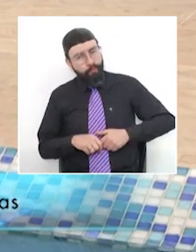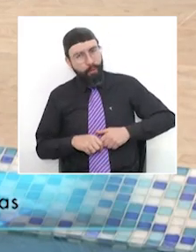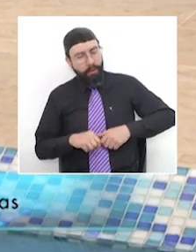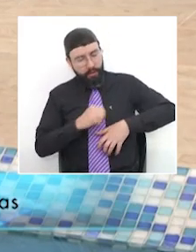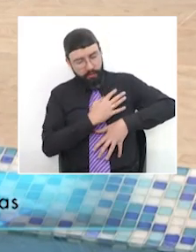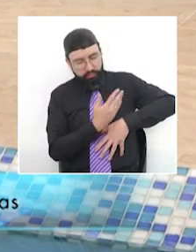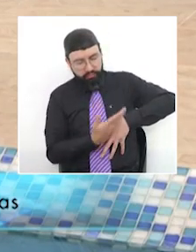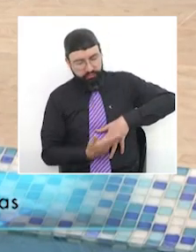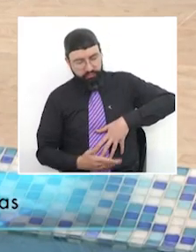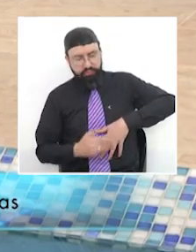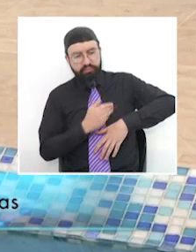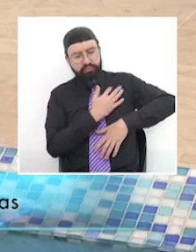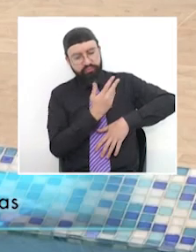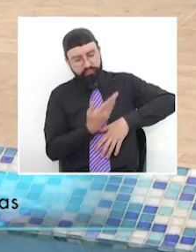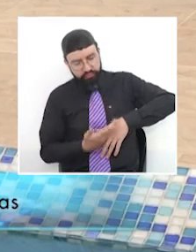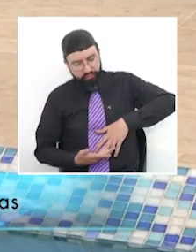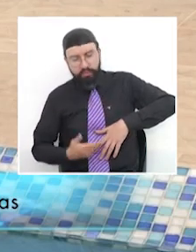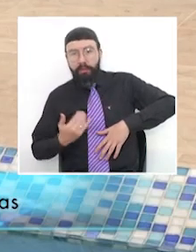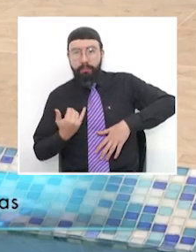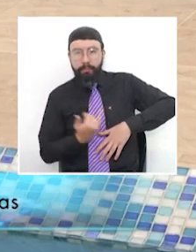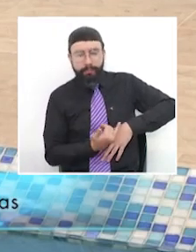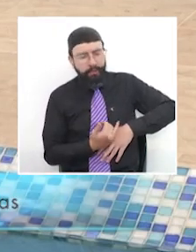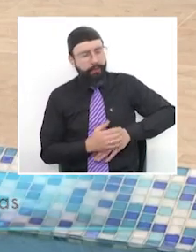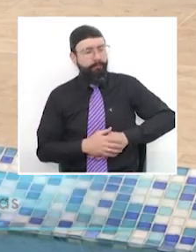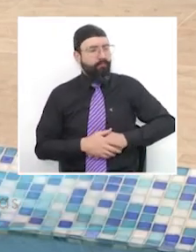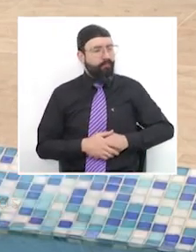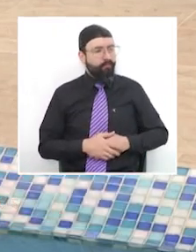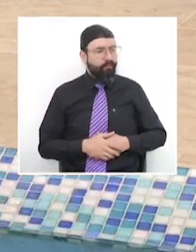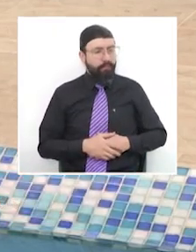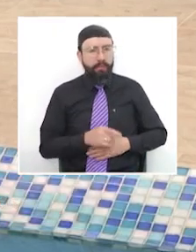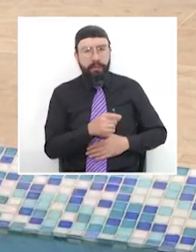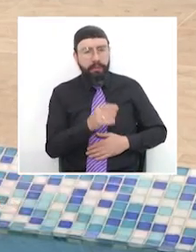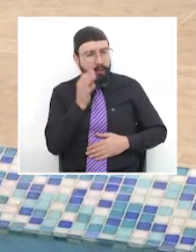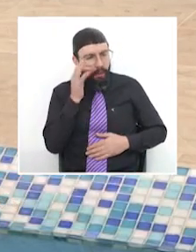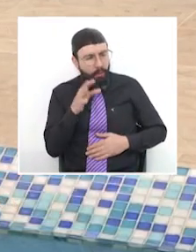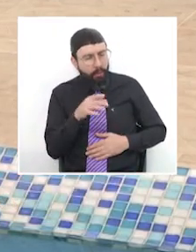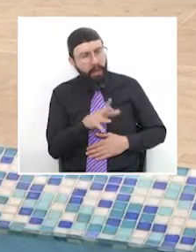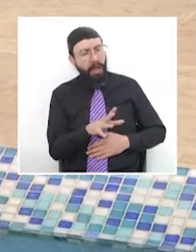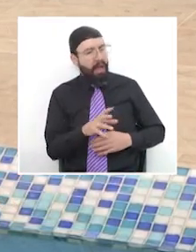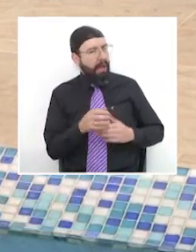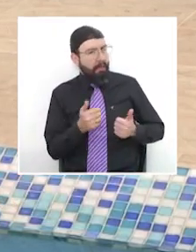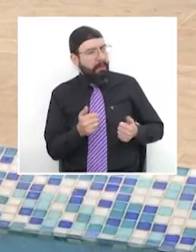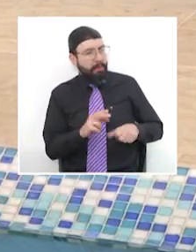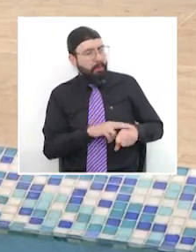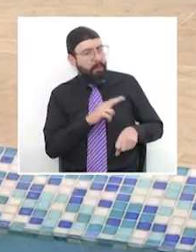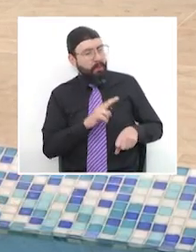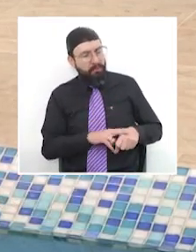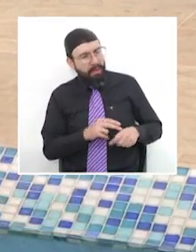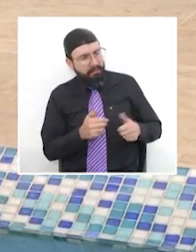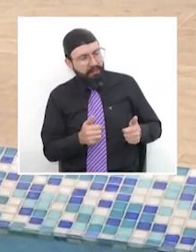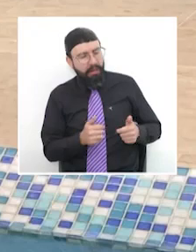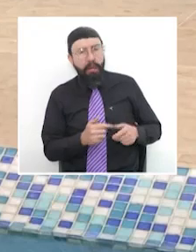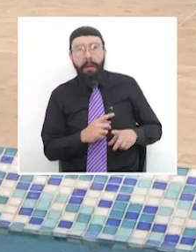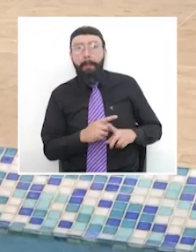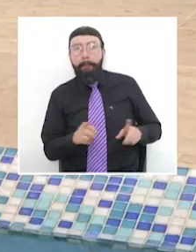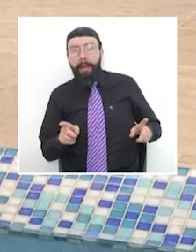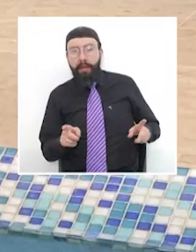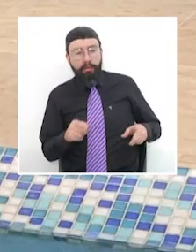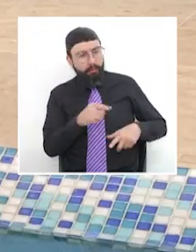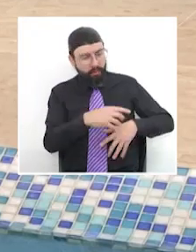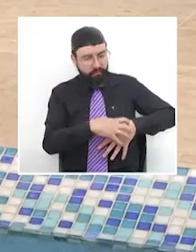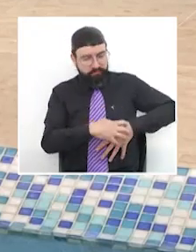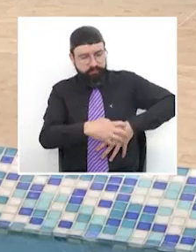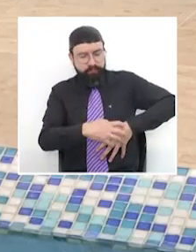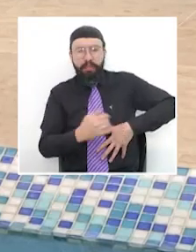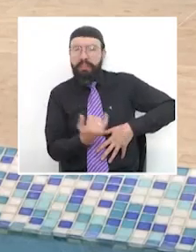eso de alguna manera podemos ver una benignidad de la masa. Pero si en algún momento que yo encuentro